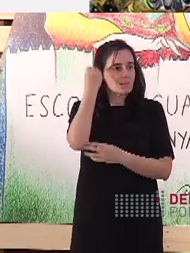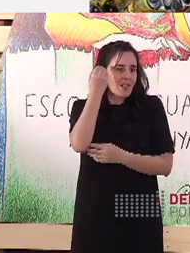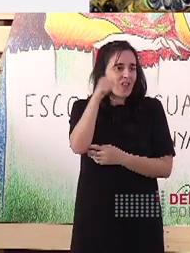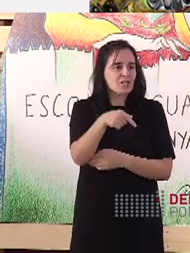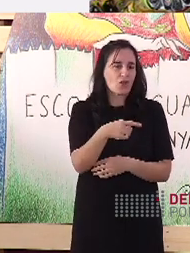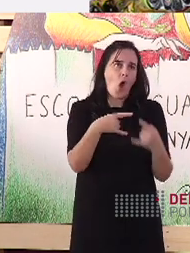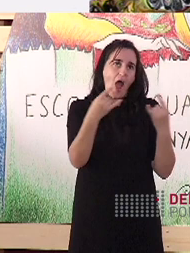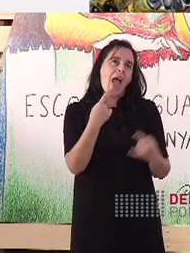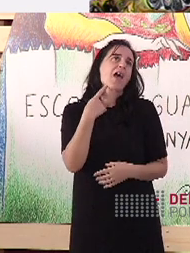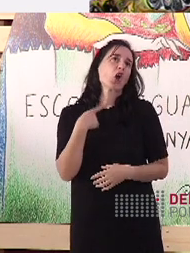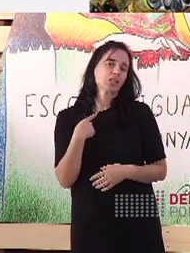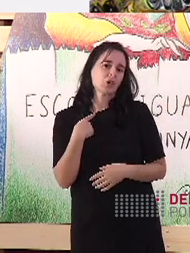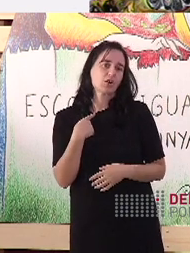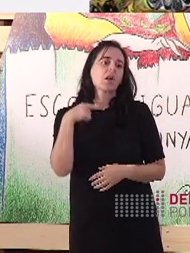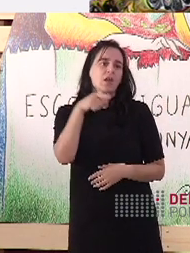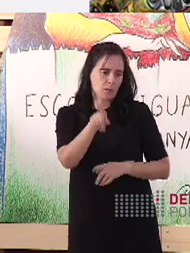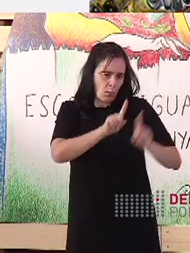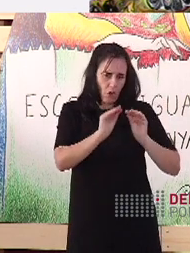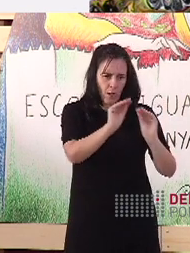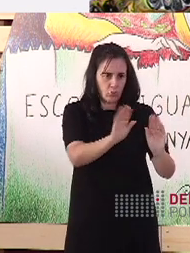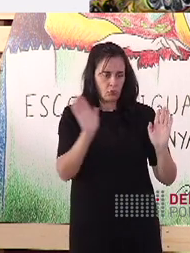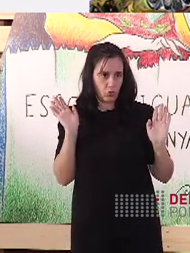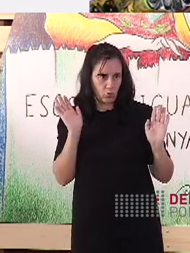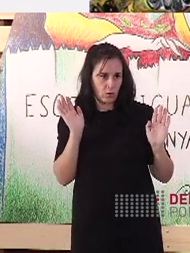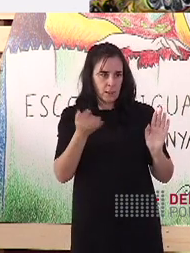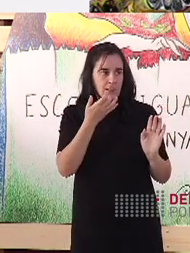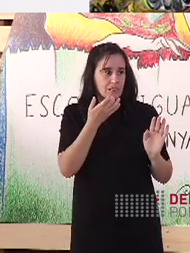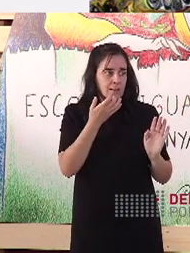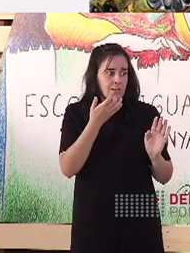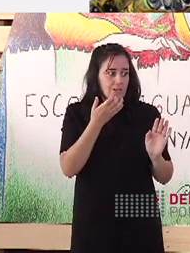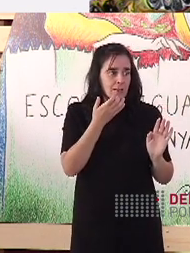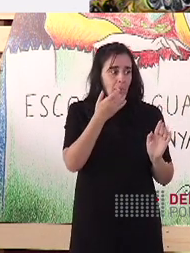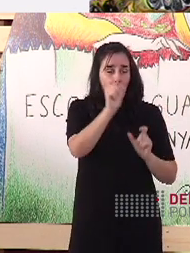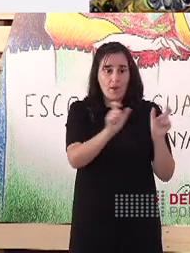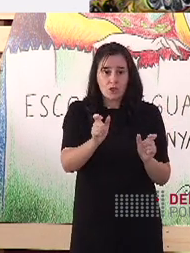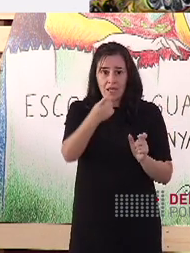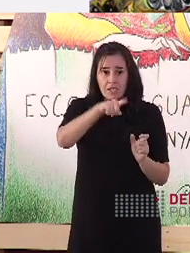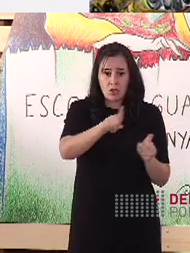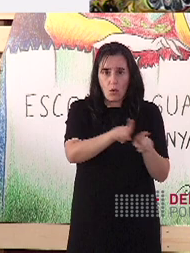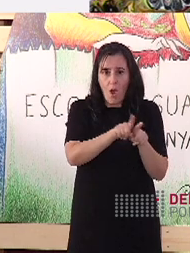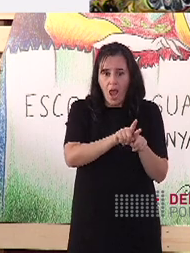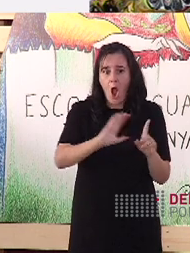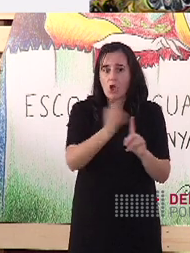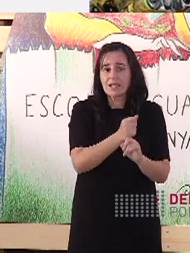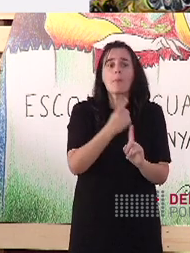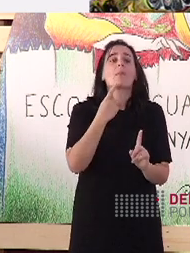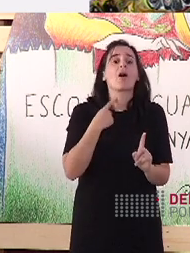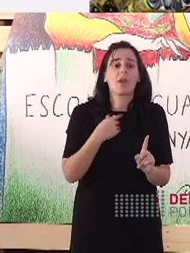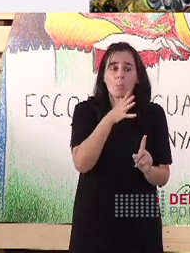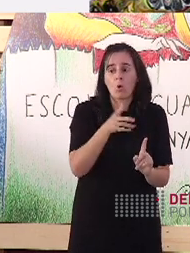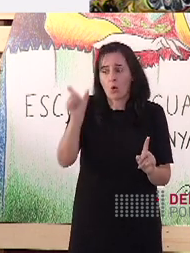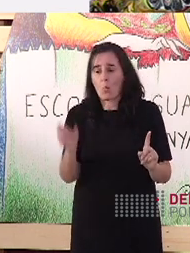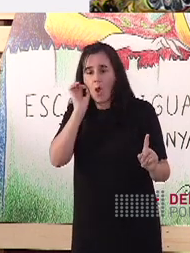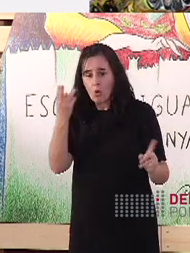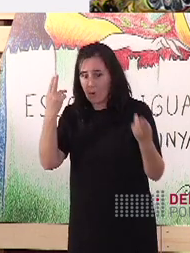erótico, bueno, pues es el problema de esas personas. Si ellos tienen algún tipo de placer en humillar a las mujeres, es que tienen un